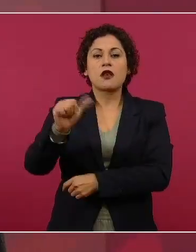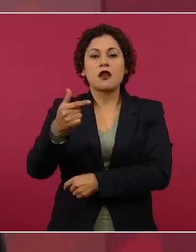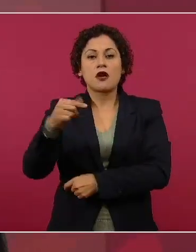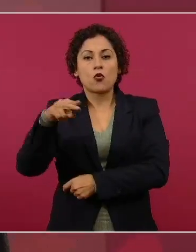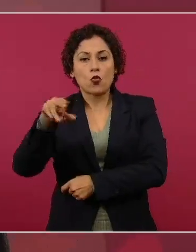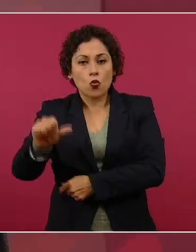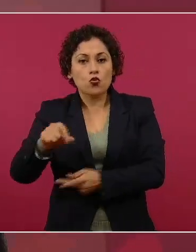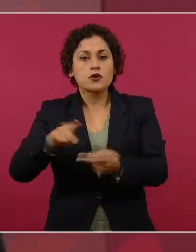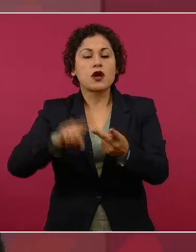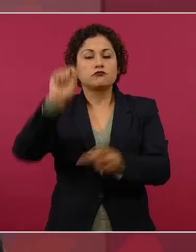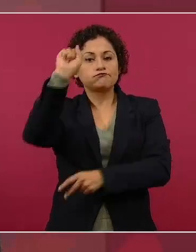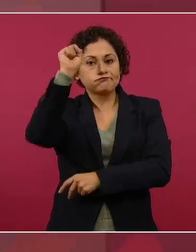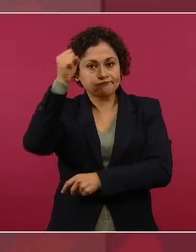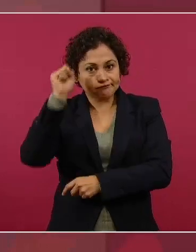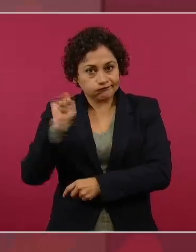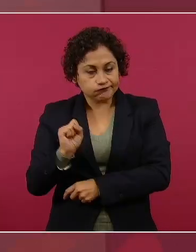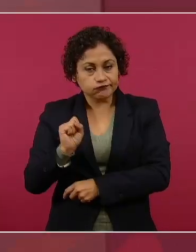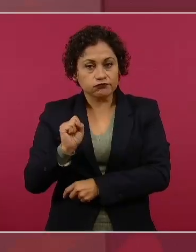Sinaloa.